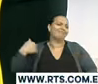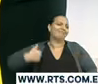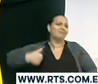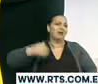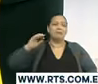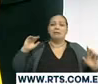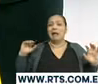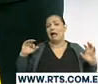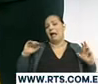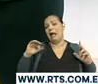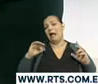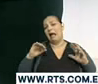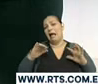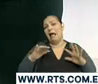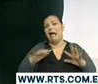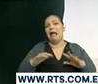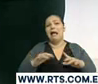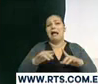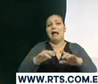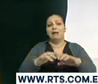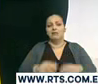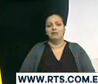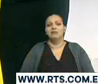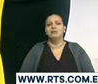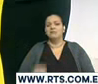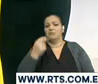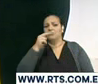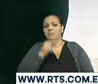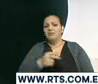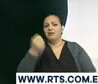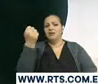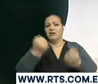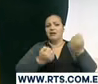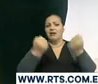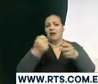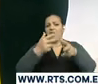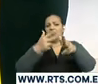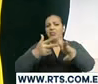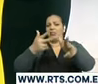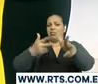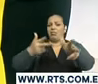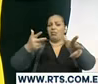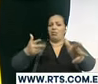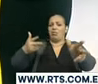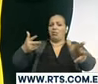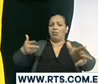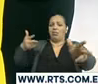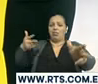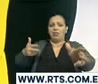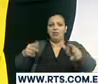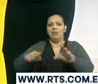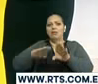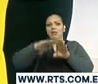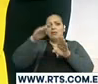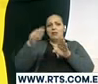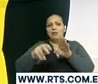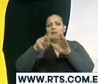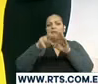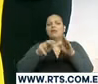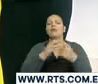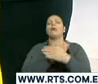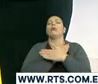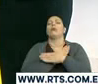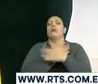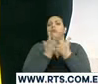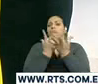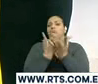Y la columna de vehículos con el ataúd. No sabemos si estaban cargados o iban a cargarse. Era la columna que